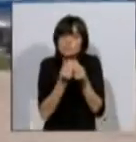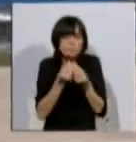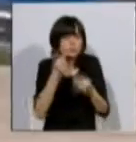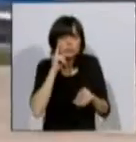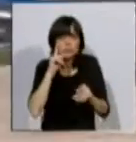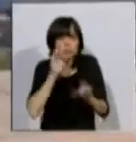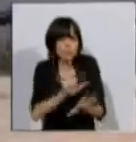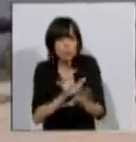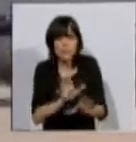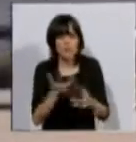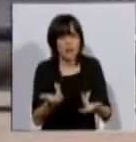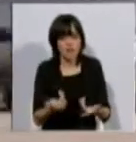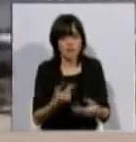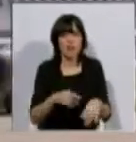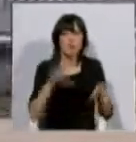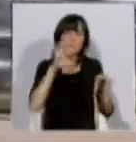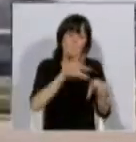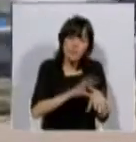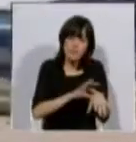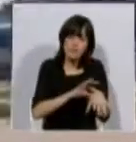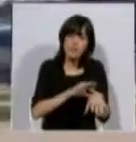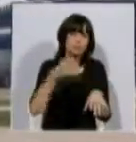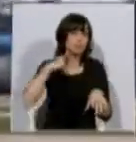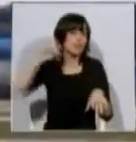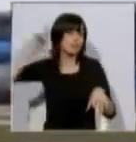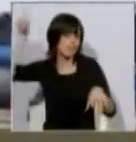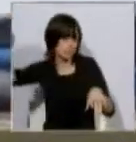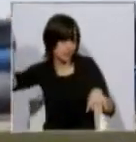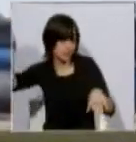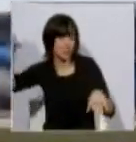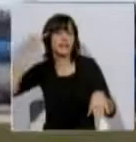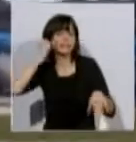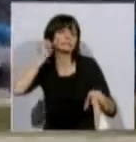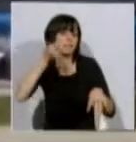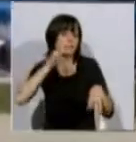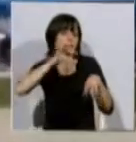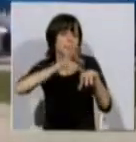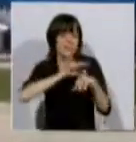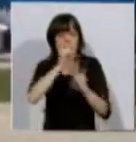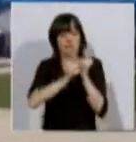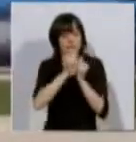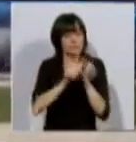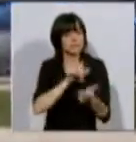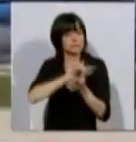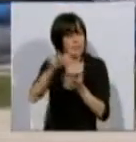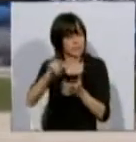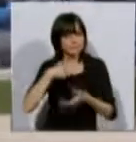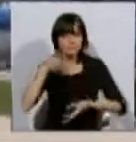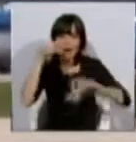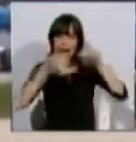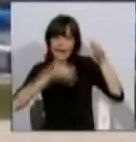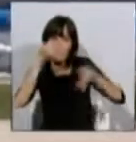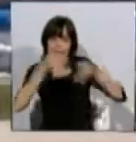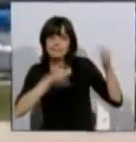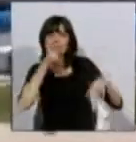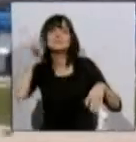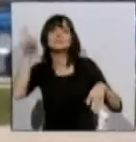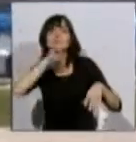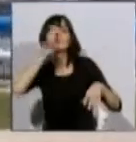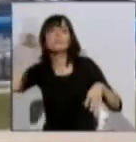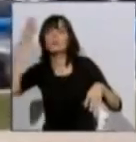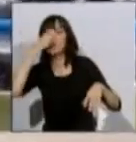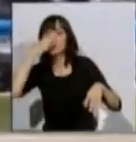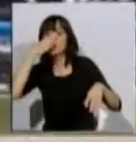médicos, no solamente los médicos de la paciente, sino los médicos de las empresas aéreas, son los que van a evaluar si esta pasajera puede